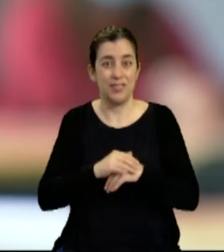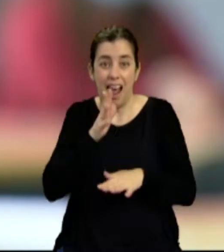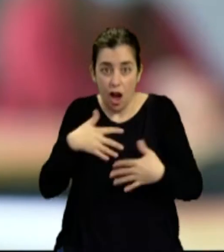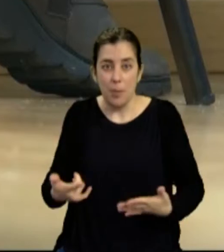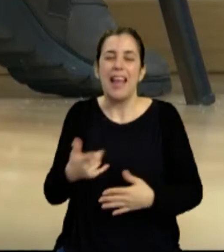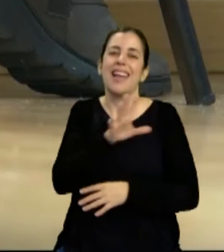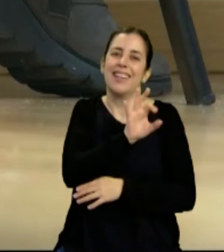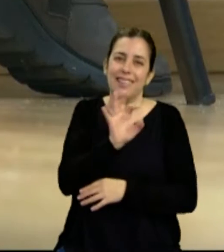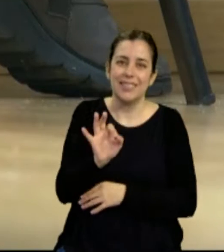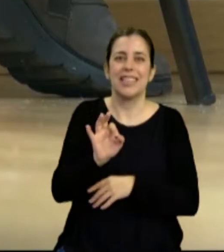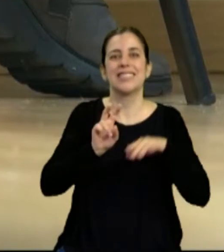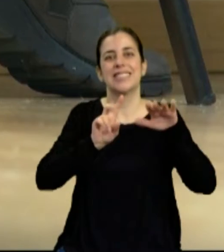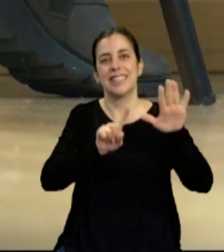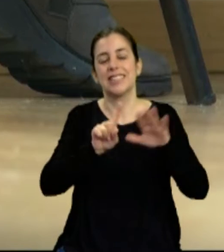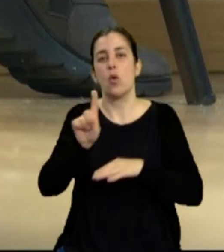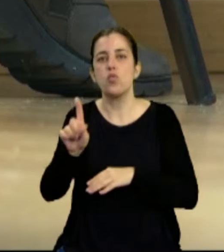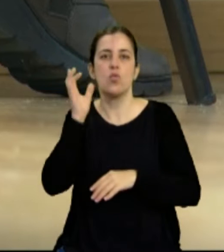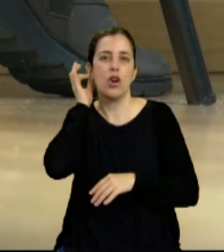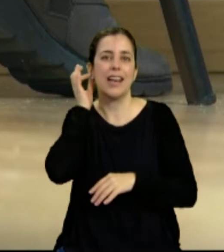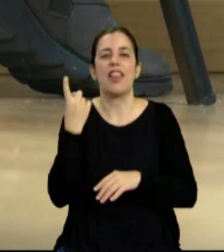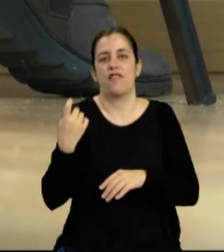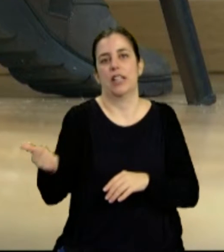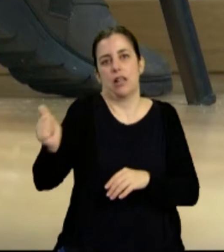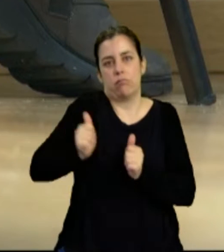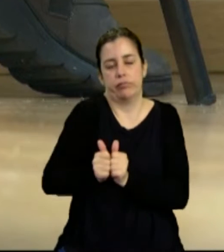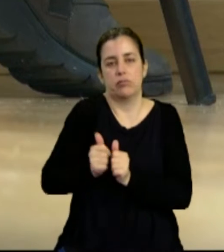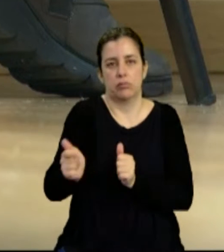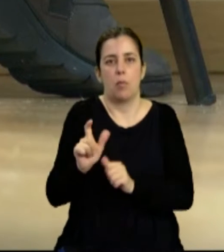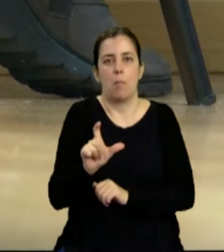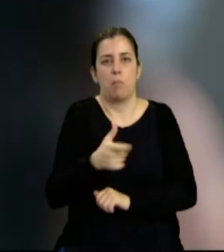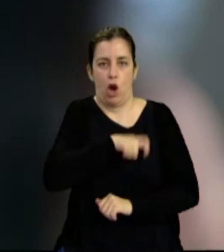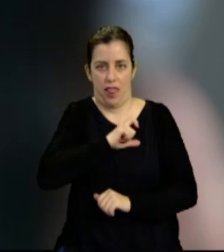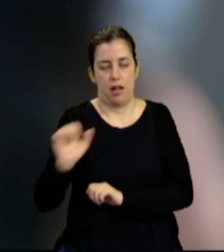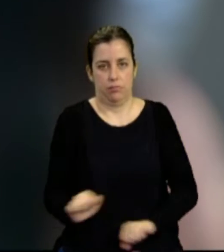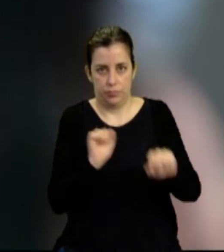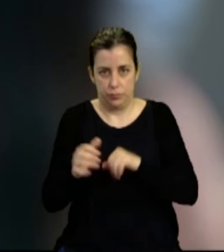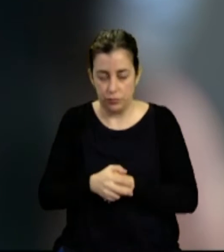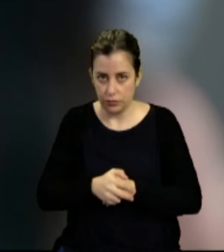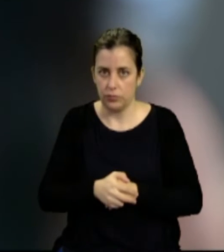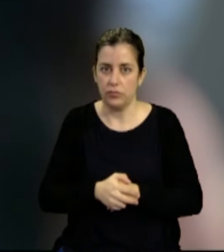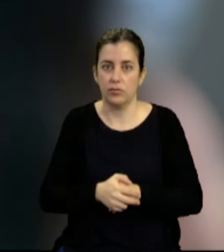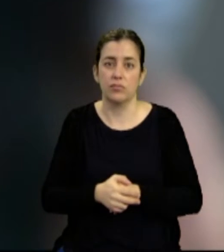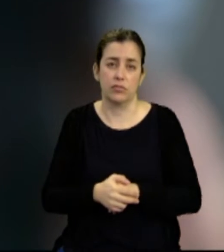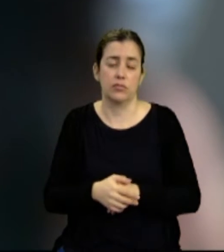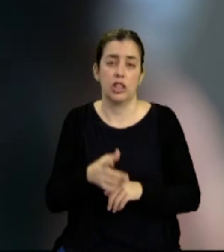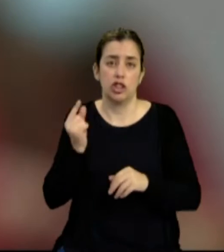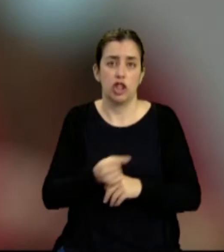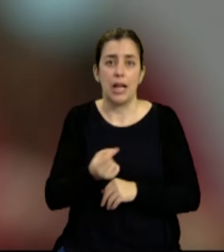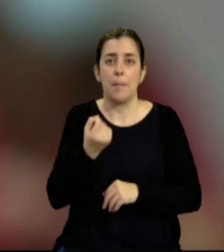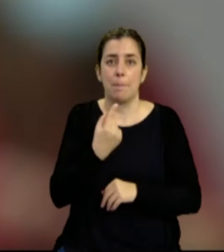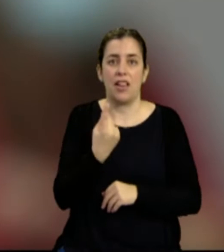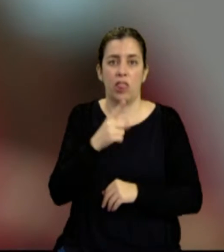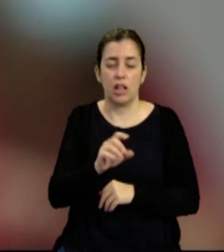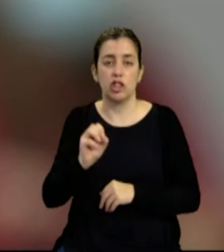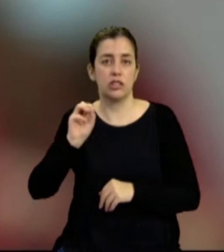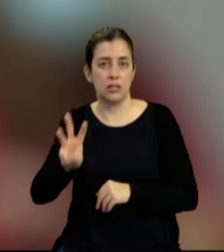561 mujeres requieren protección policial. Casi una decena están en situación de riesgo alto o extremo. extremo. En total hay 1.103 casos de